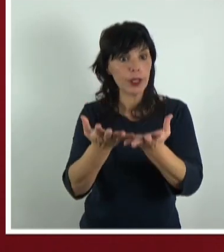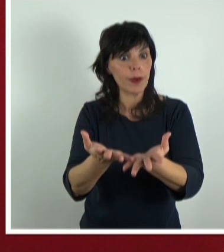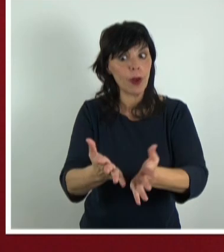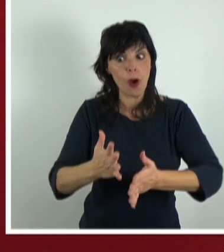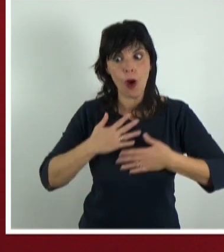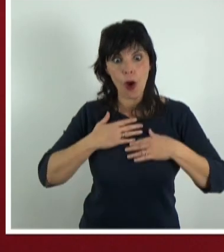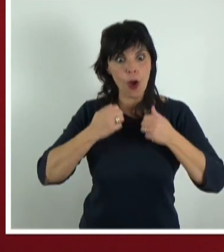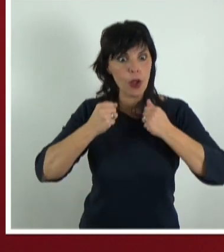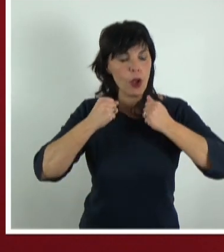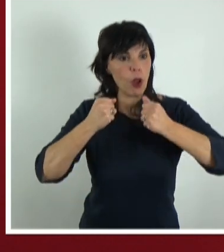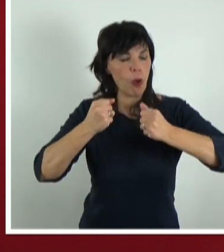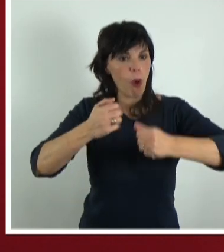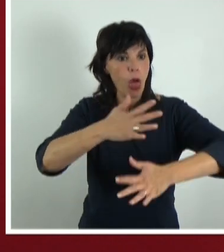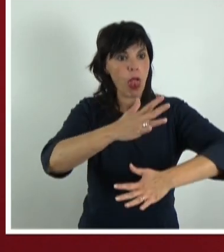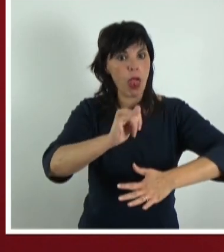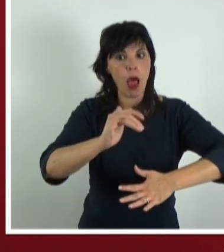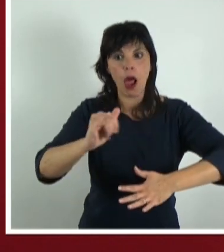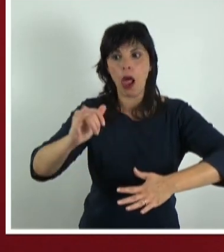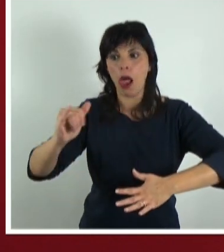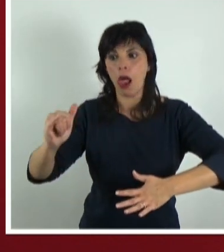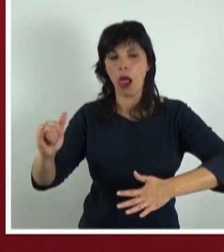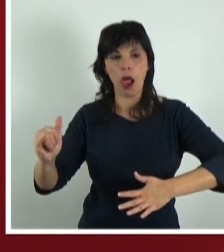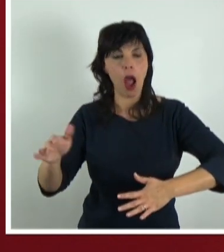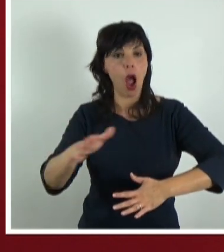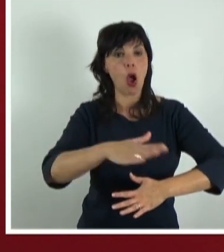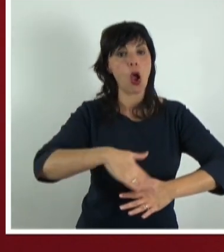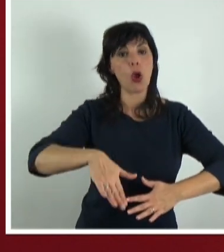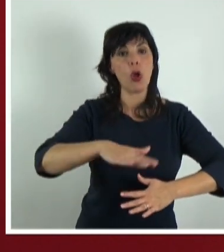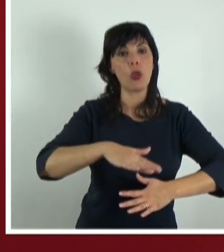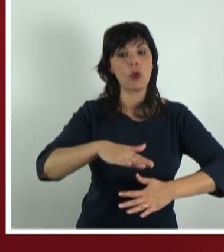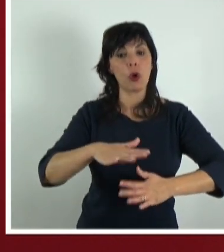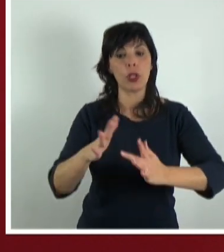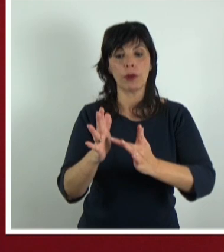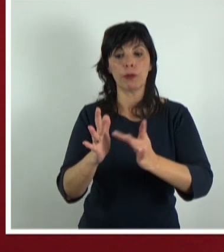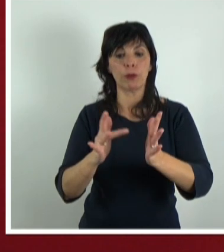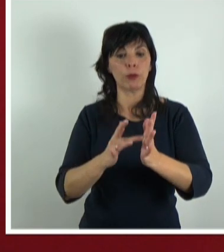poder en la resurrección de Jesucristo.